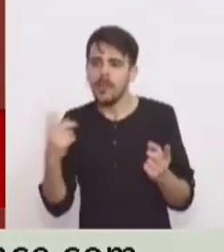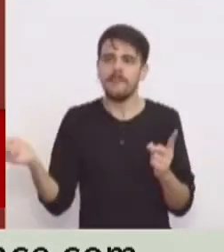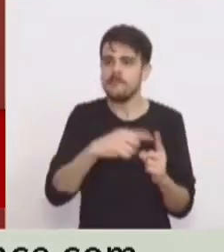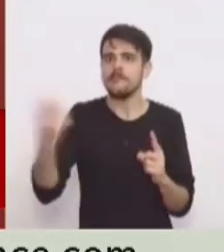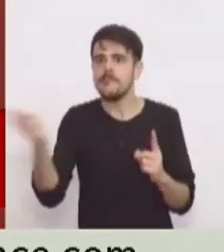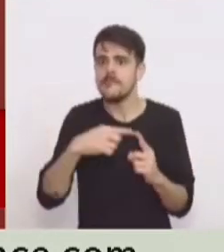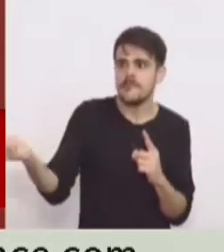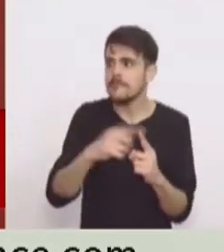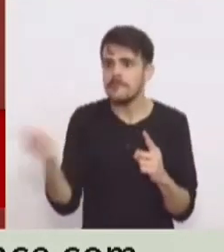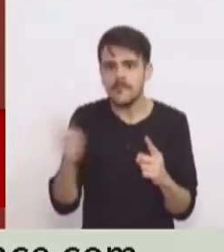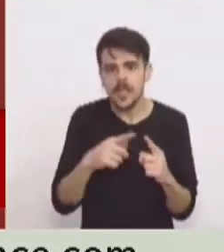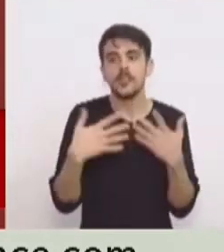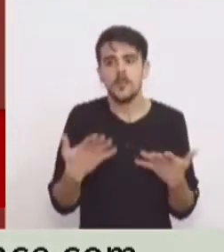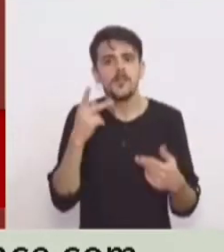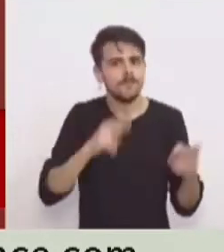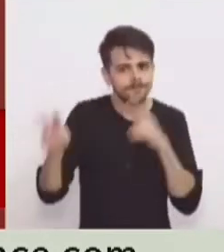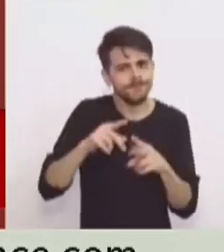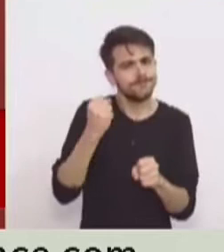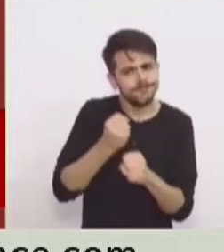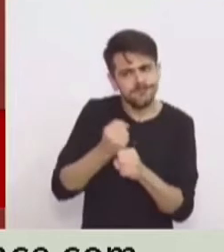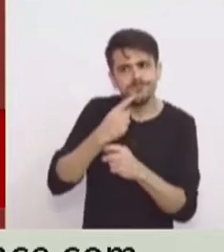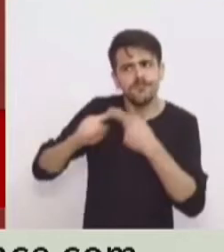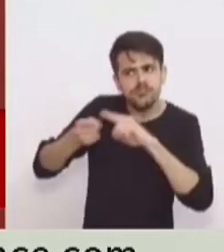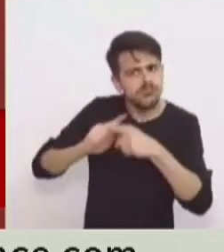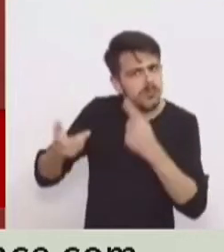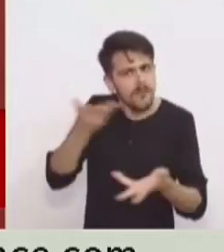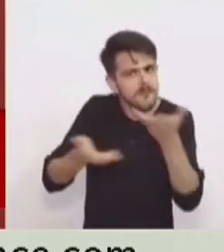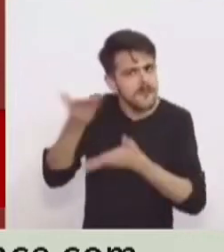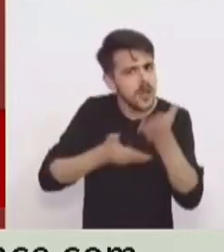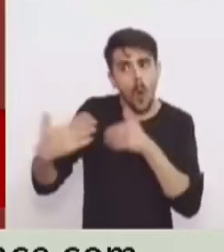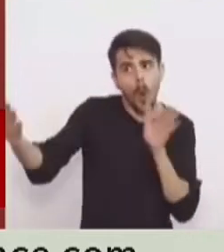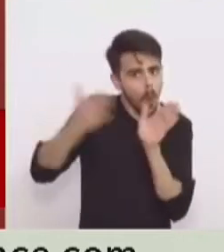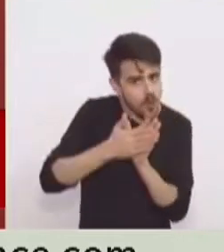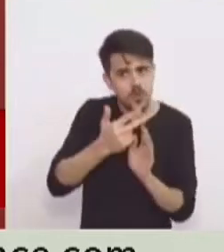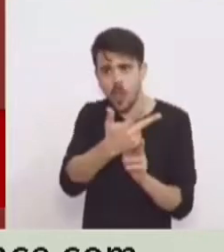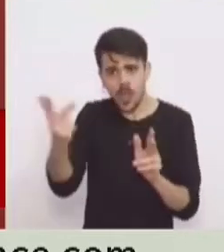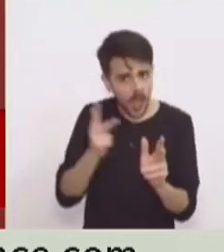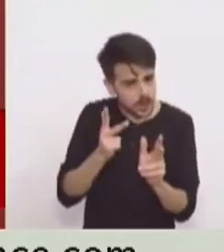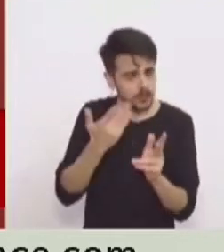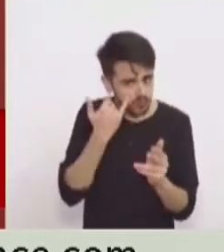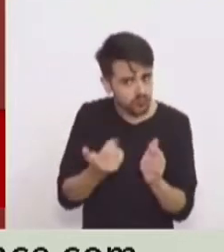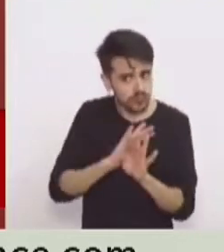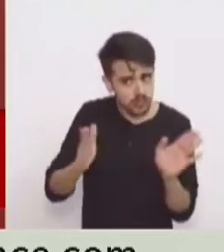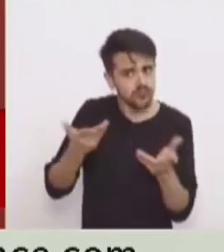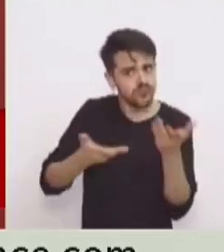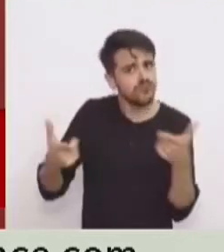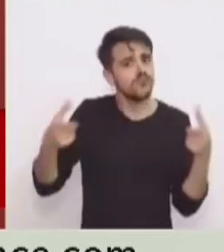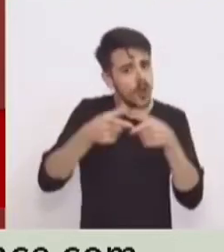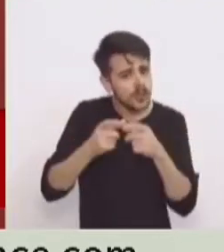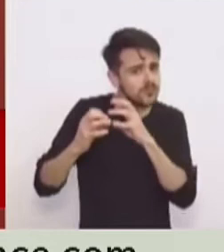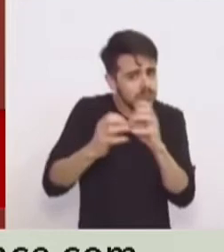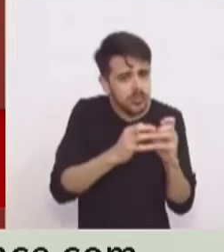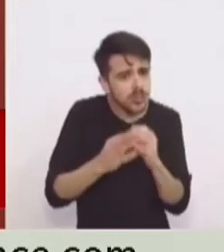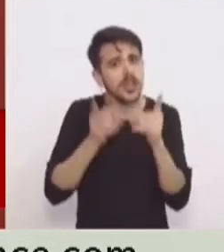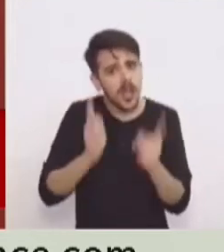hemos venido trabajando con los intendentes de las tres localidades desde el primer momento de manera conjunta. Hemos dispuesto distintos controles